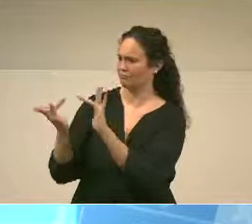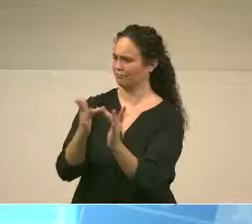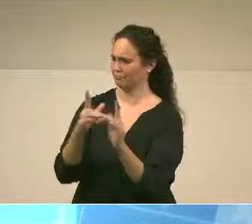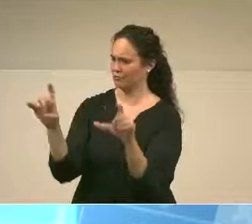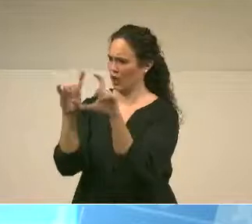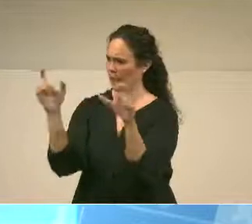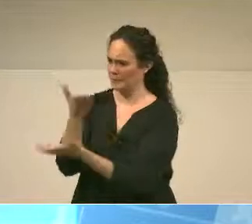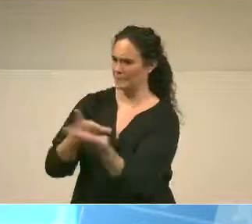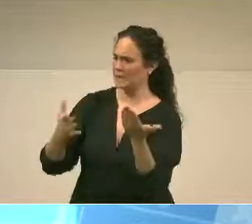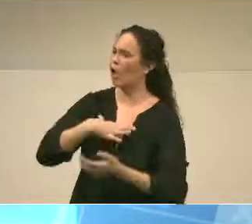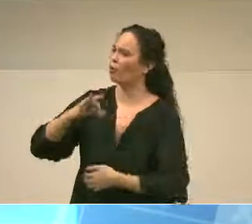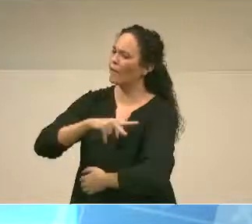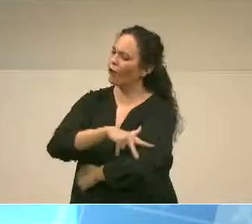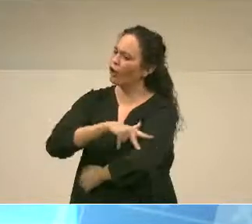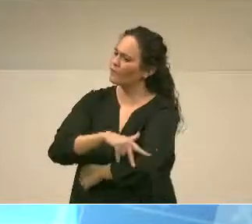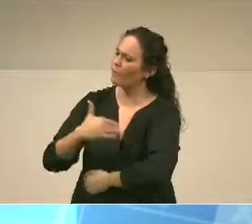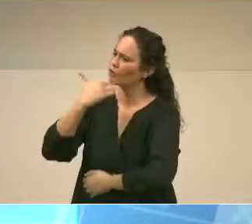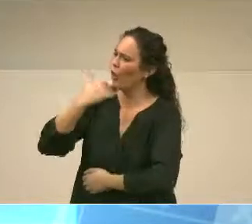vasco algo más? ¿Va a hacer algo más?